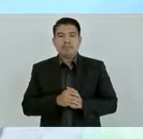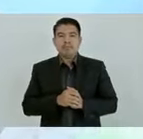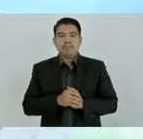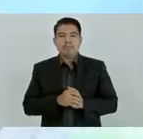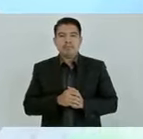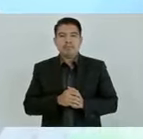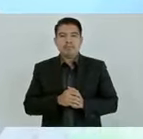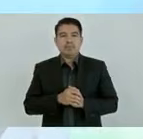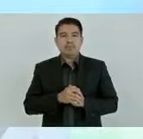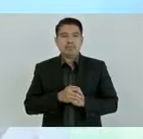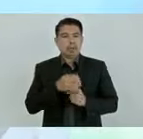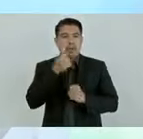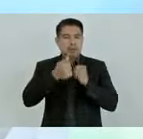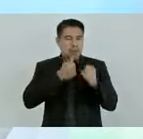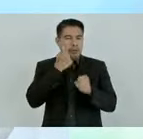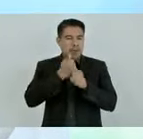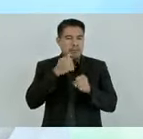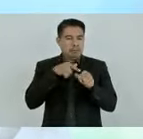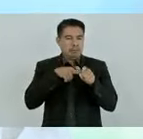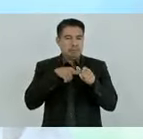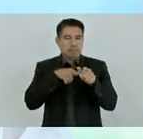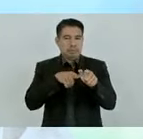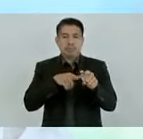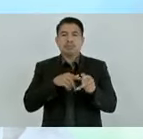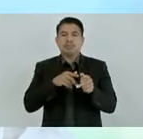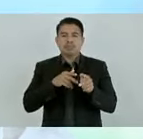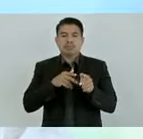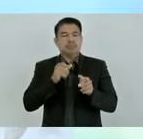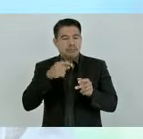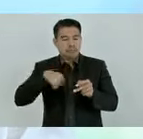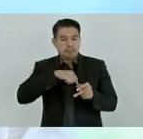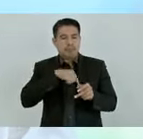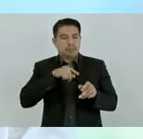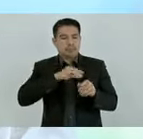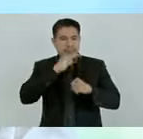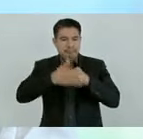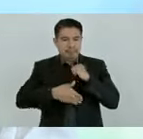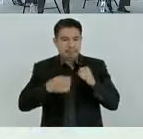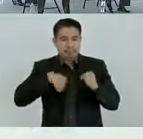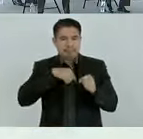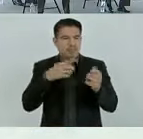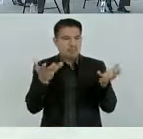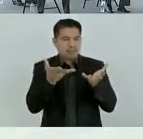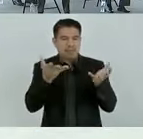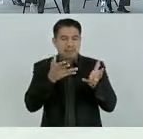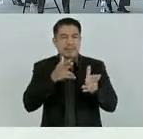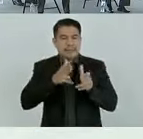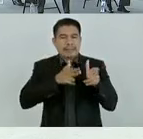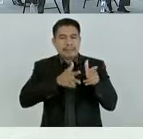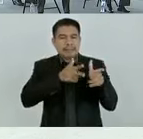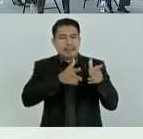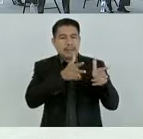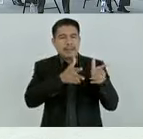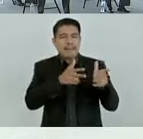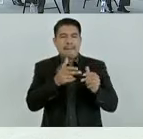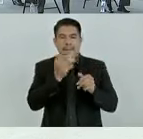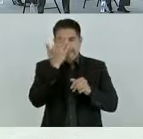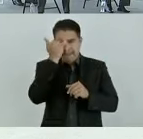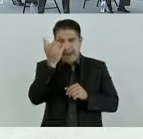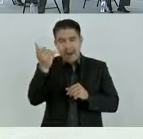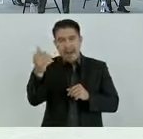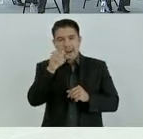terminar en el sexenio el Tren Maya. Son 70 kilómetros